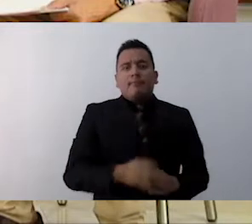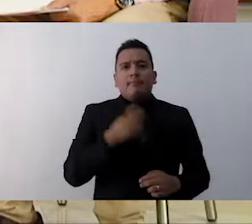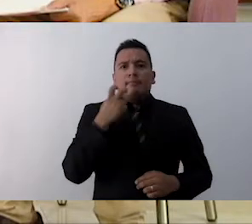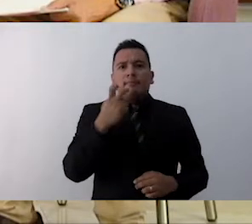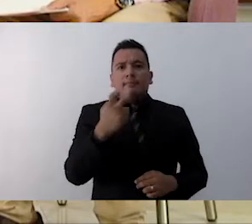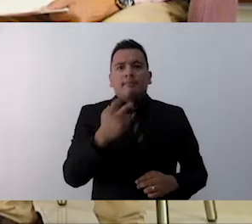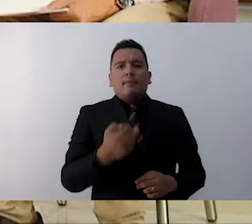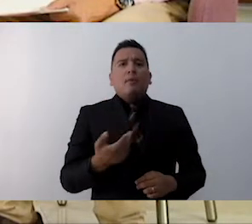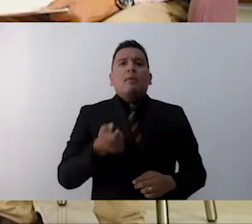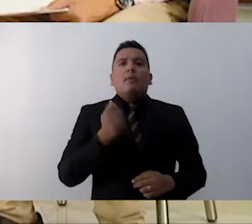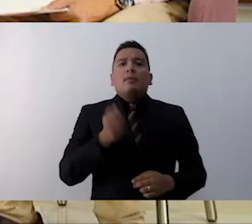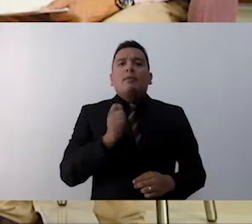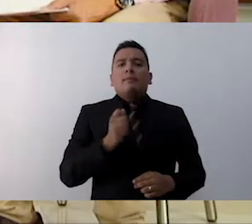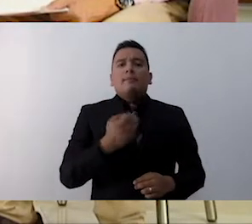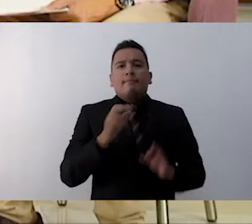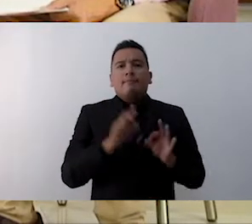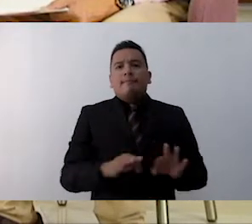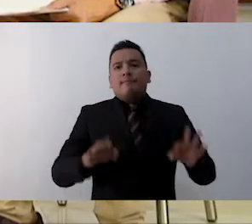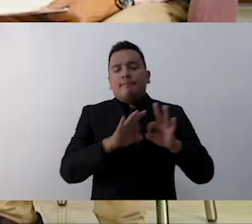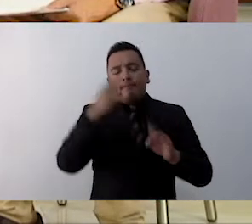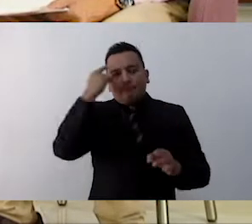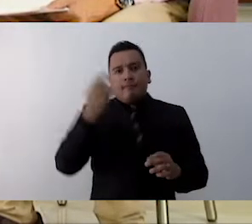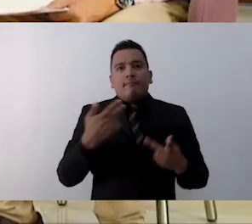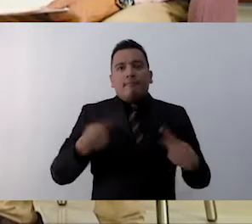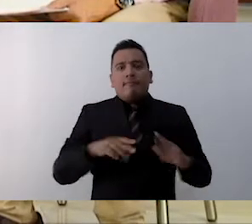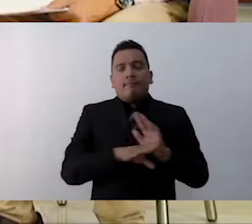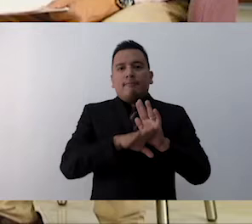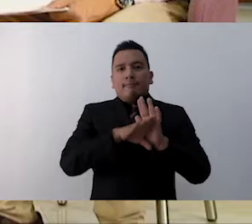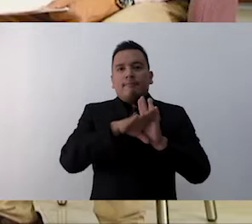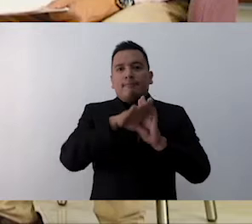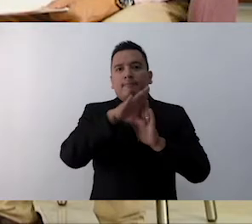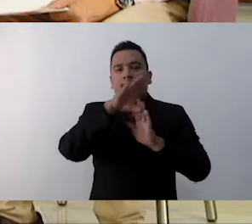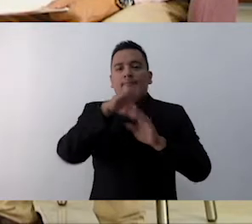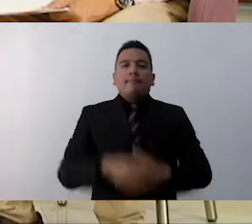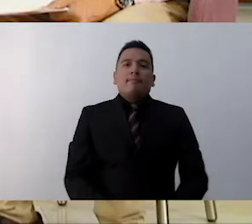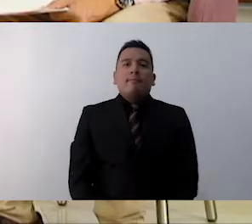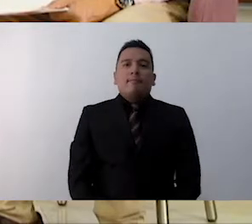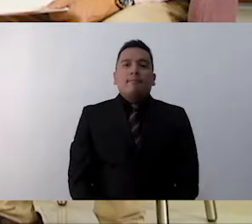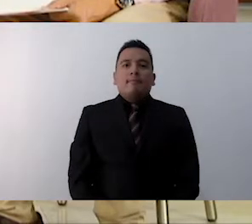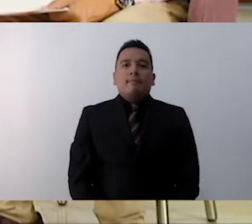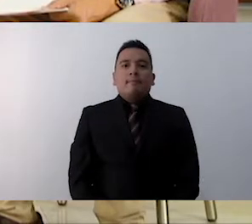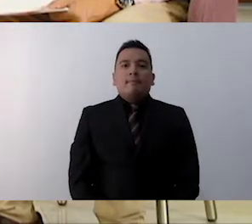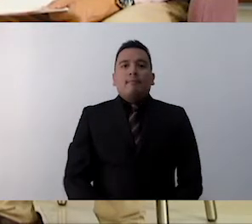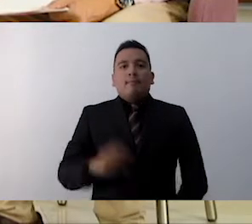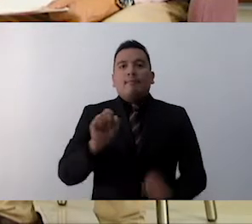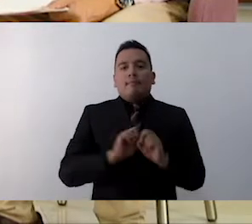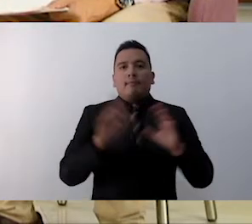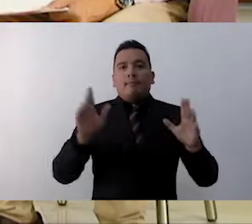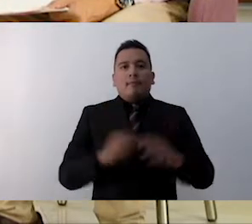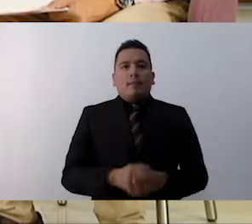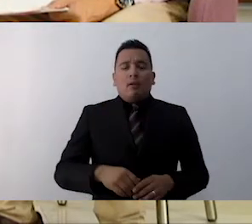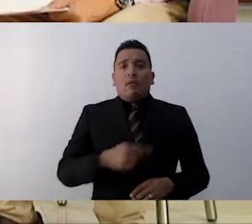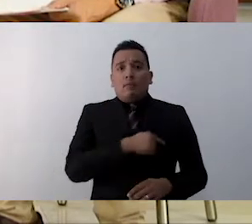Derecho, pues es también una pieza importantísima para el desarrollo económico de cualquier país. Y